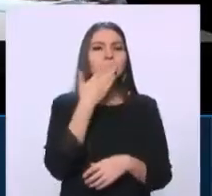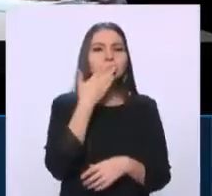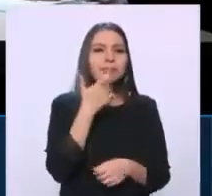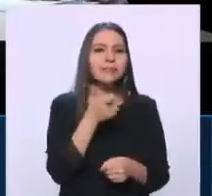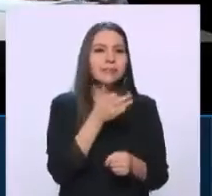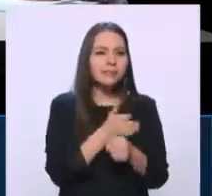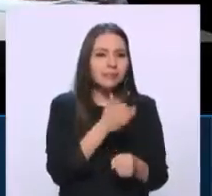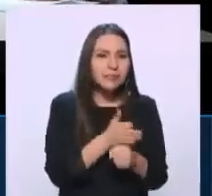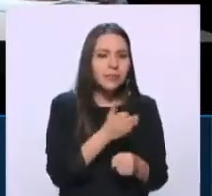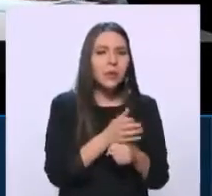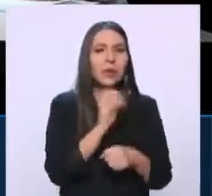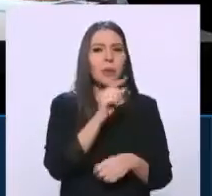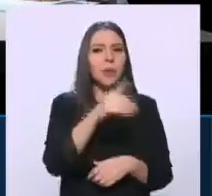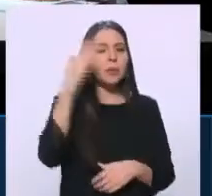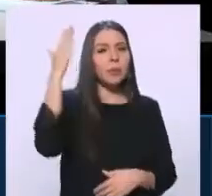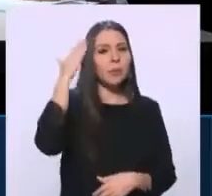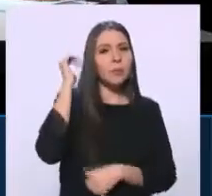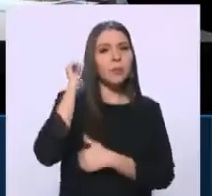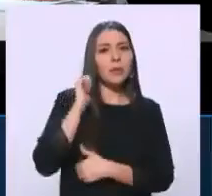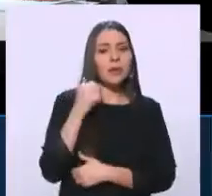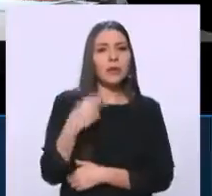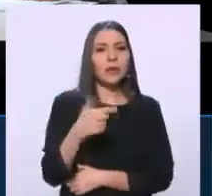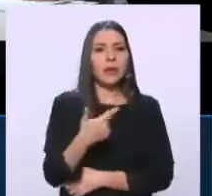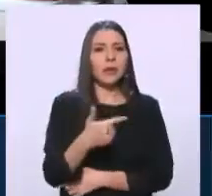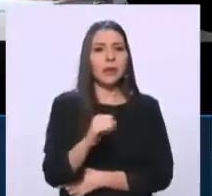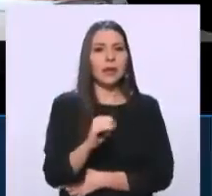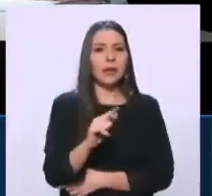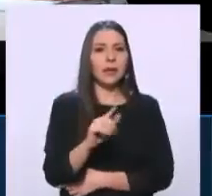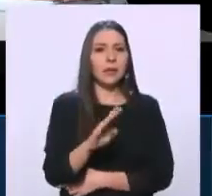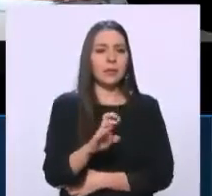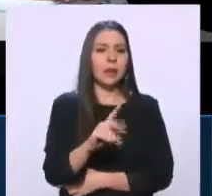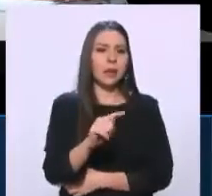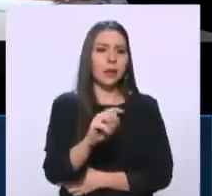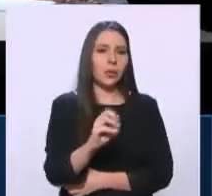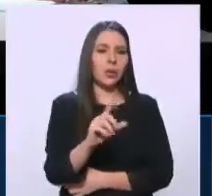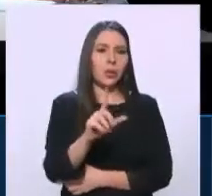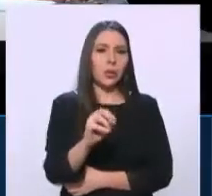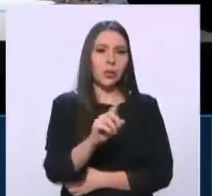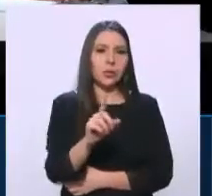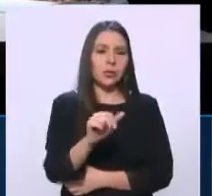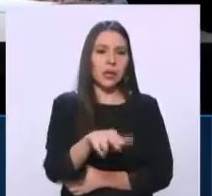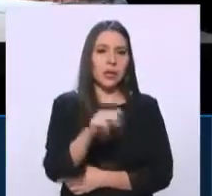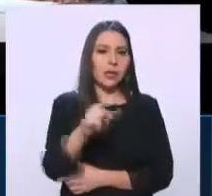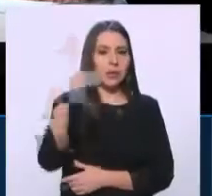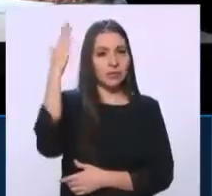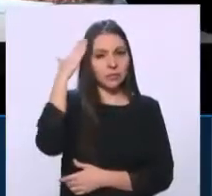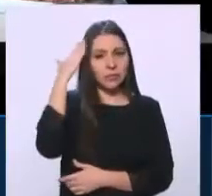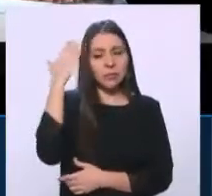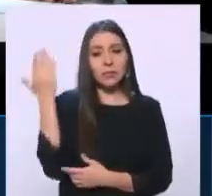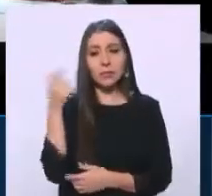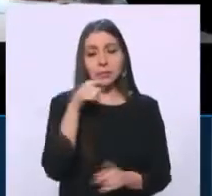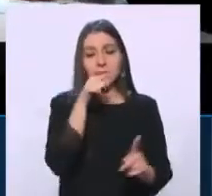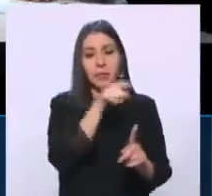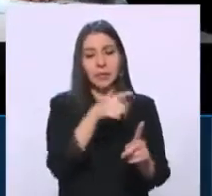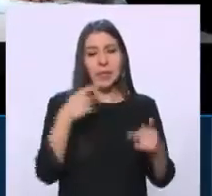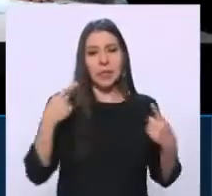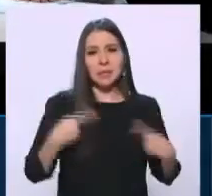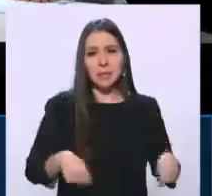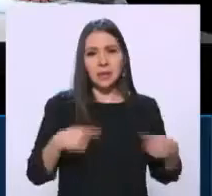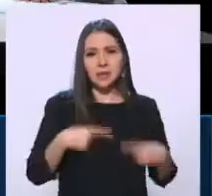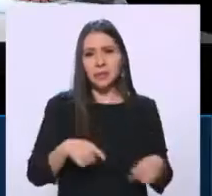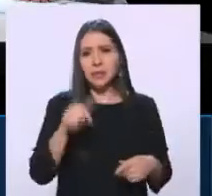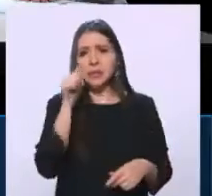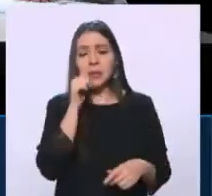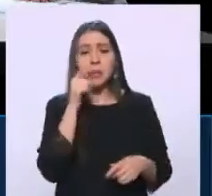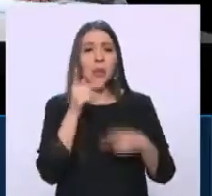líder, Gilberto Lozano, que es un individuo que con palabras grandilocuentes, con una ensalada